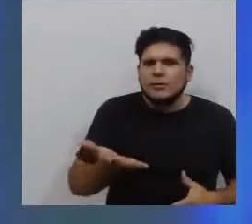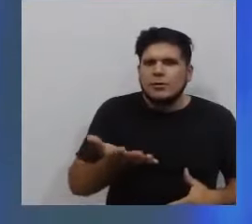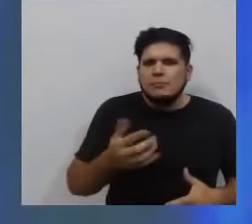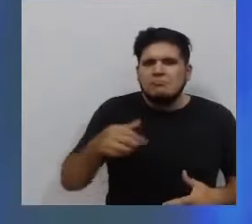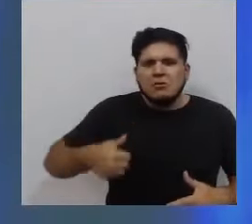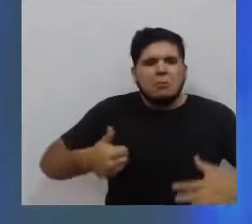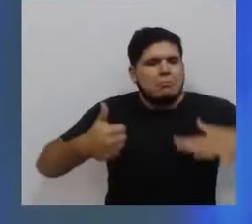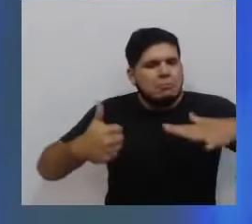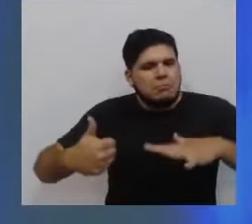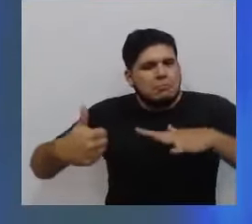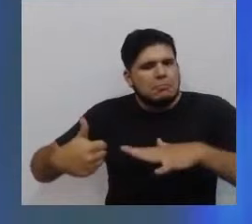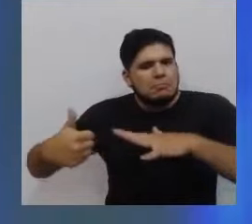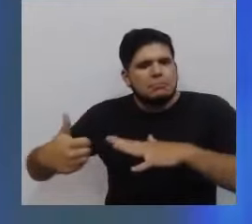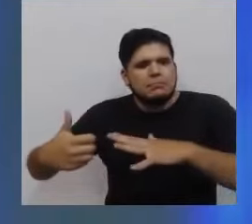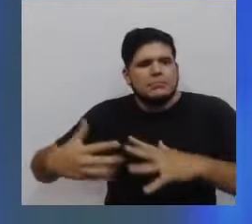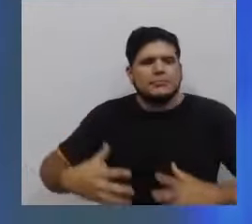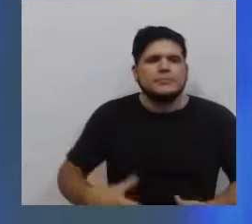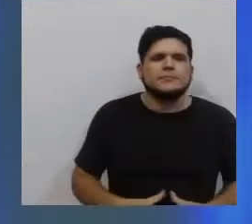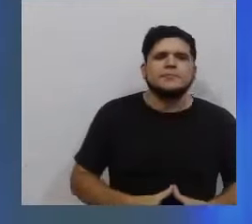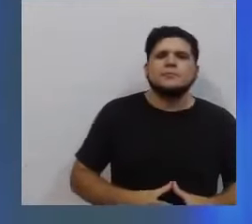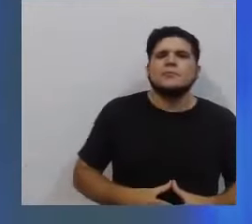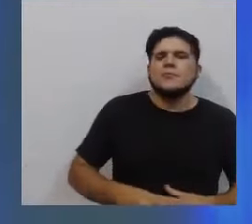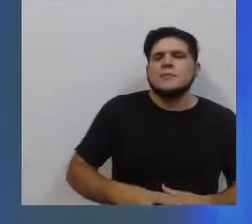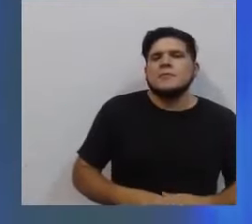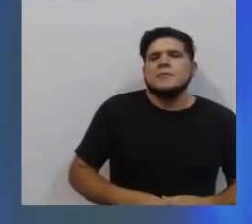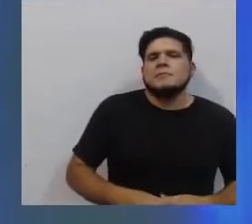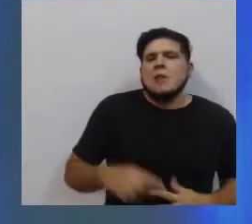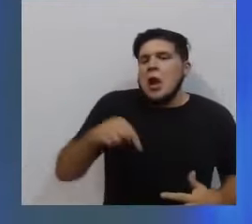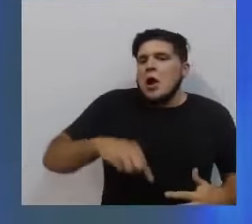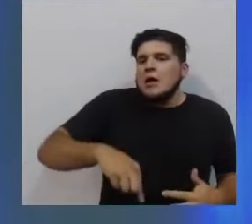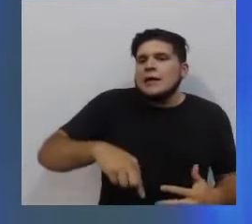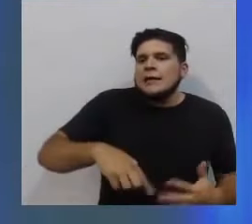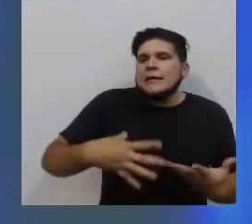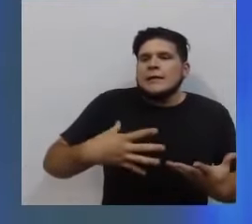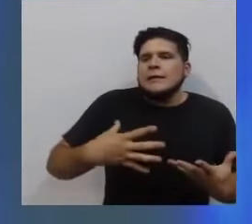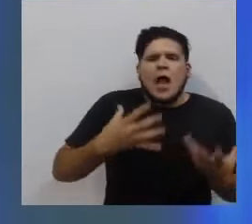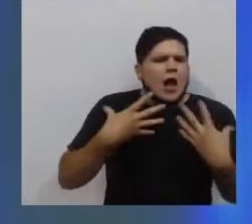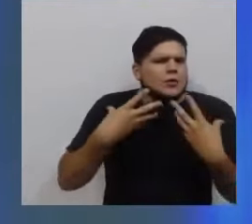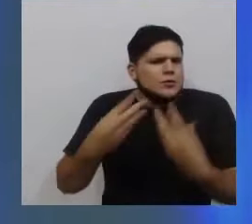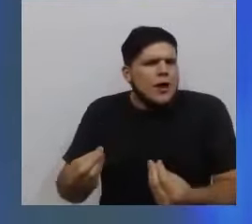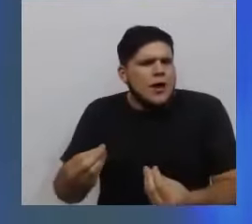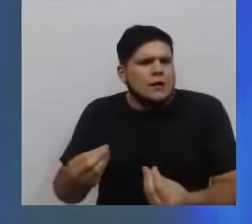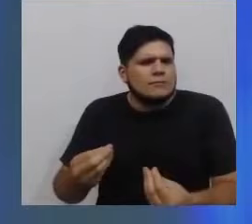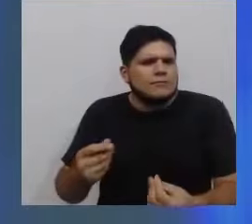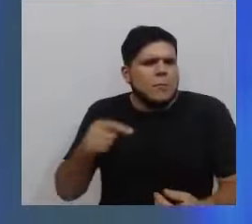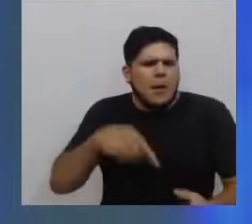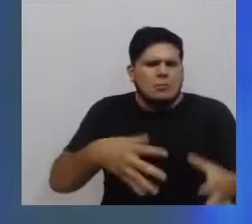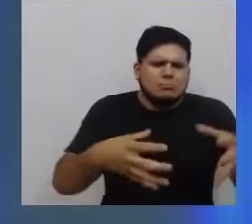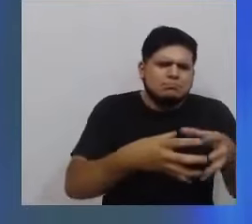él ahora tenía que el asumir un desafío